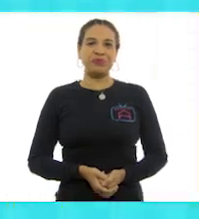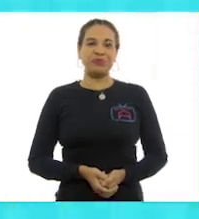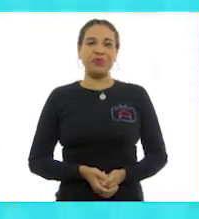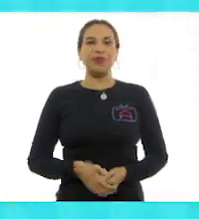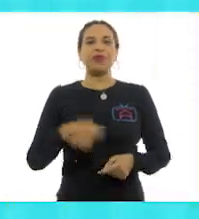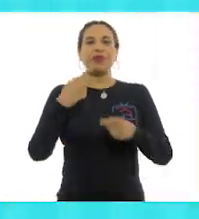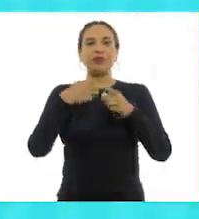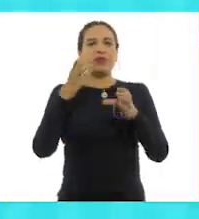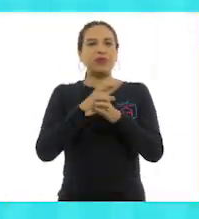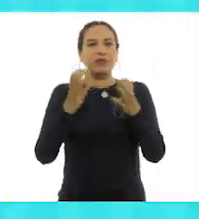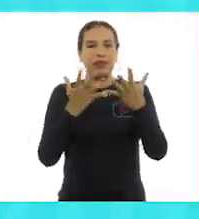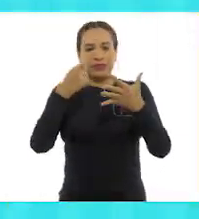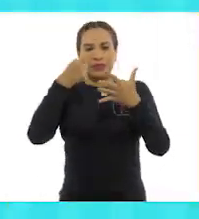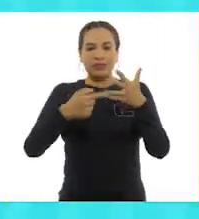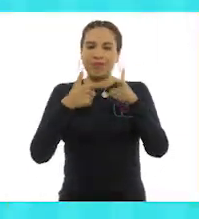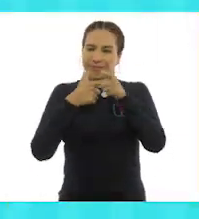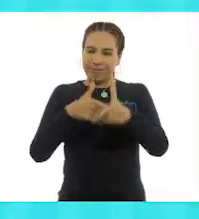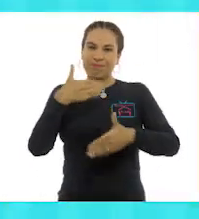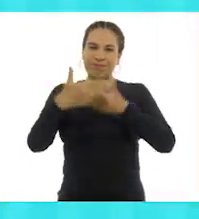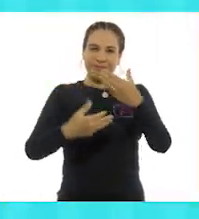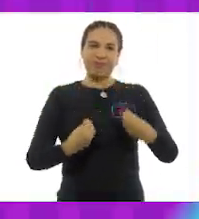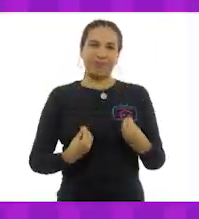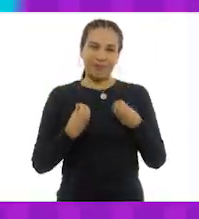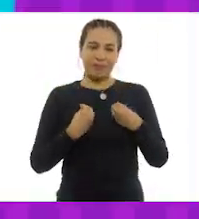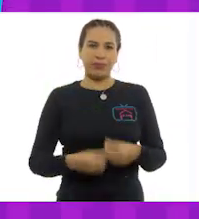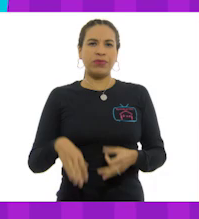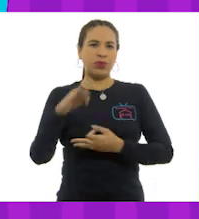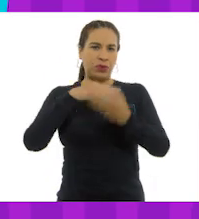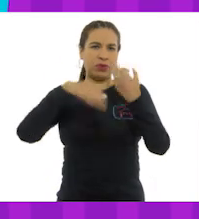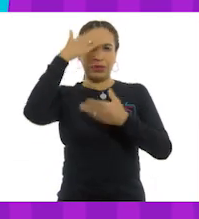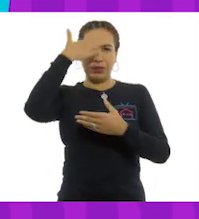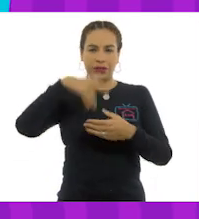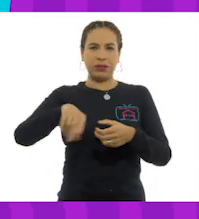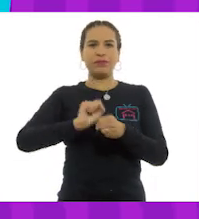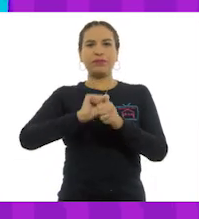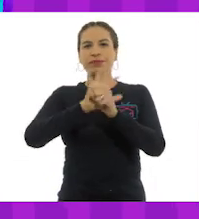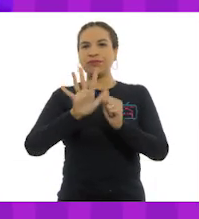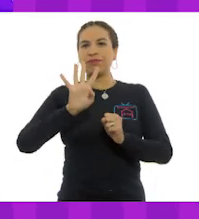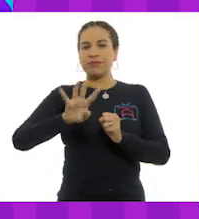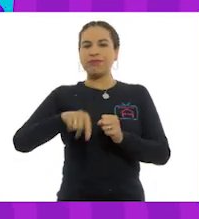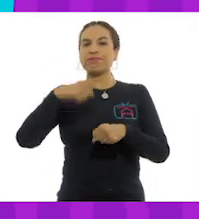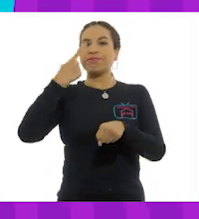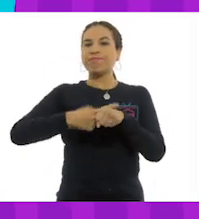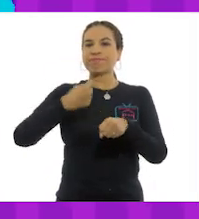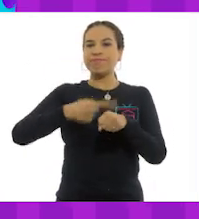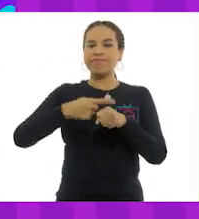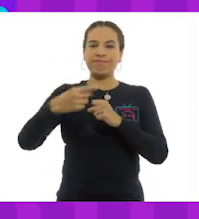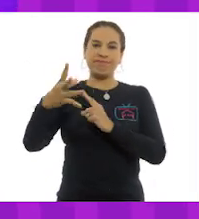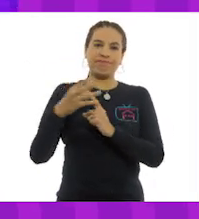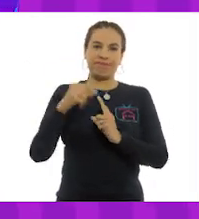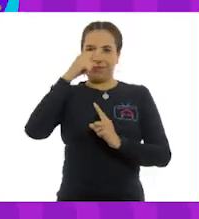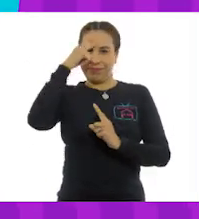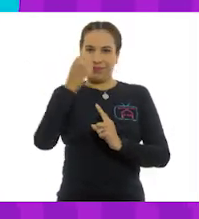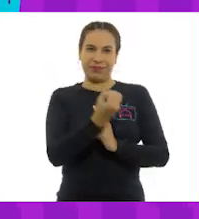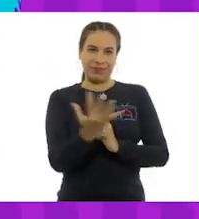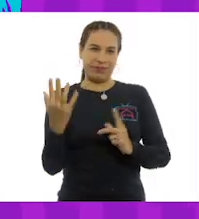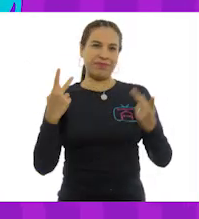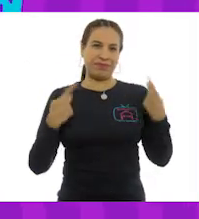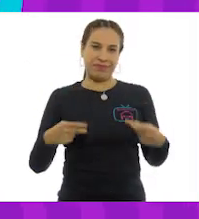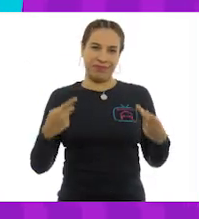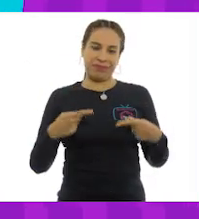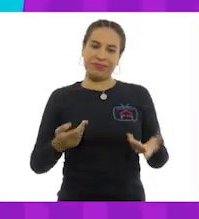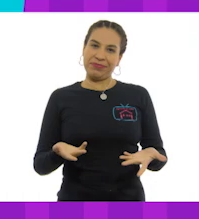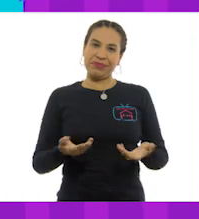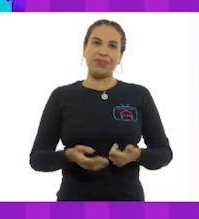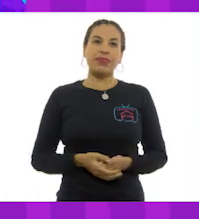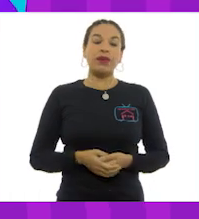Buenas prácticas para seguir adelante. Como todos sabemos, la COVID-19 es una enfermedad que se contagia muy fácilmente entre las